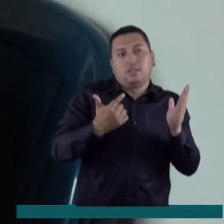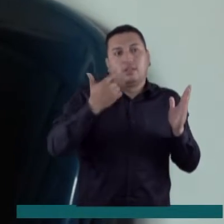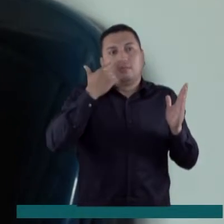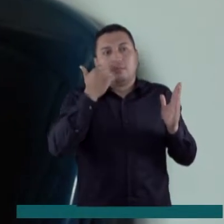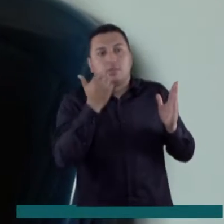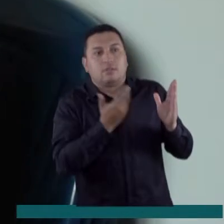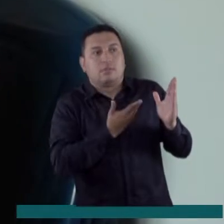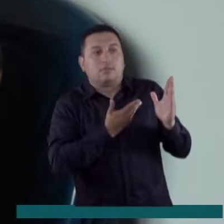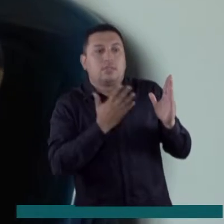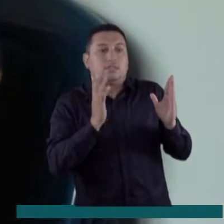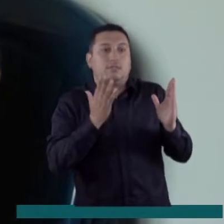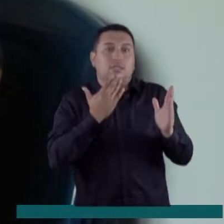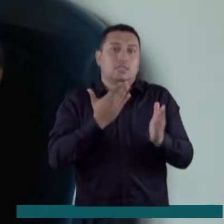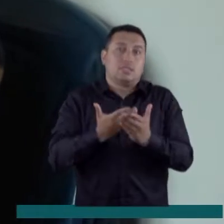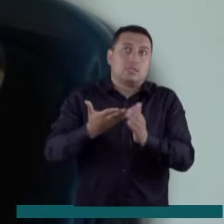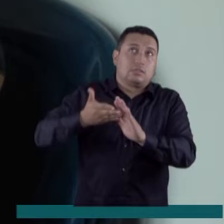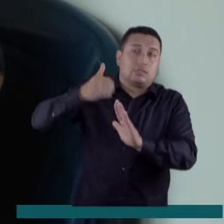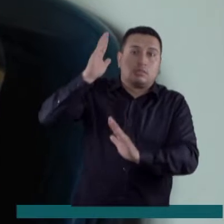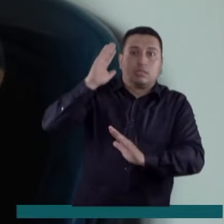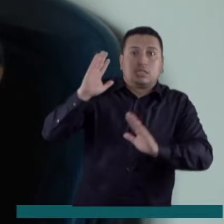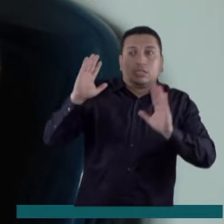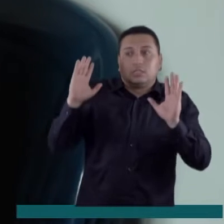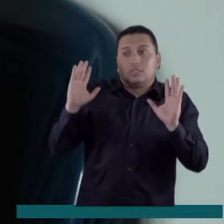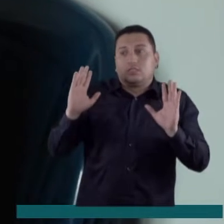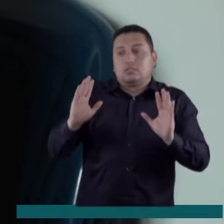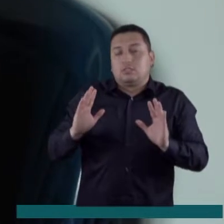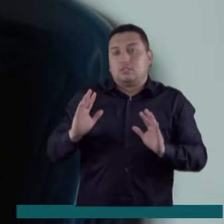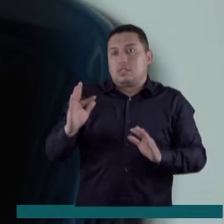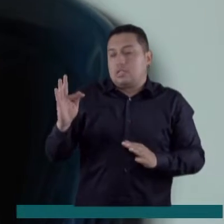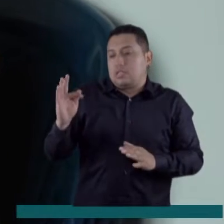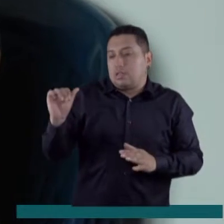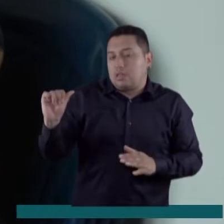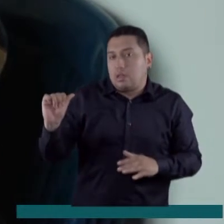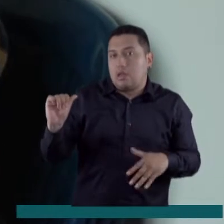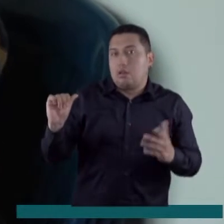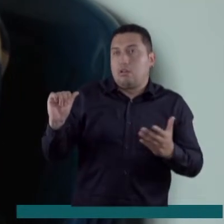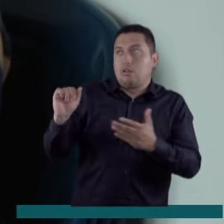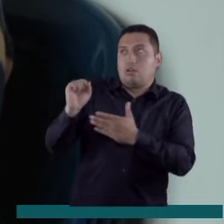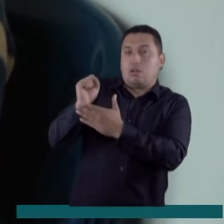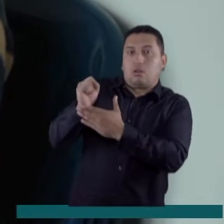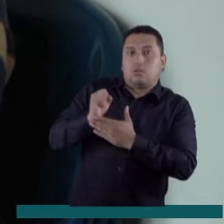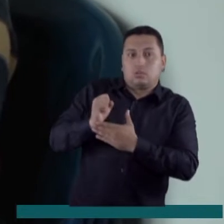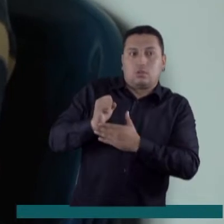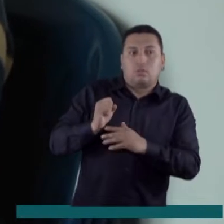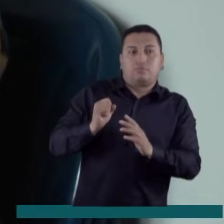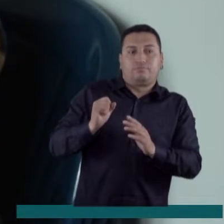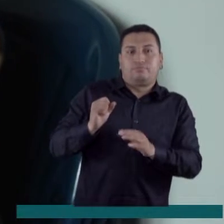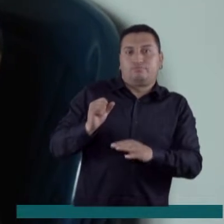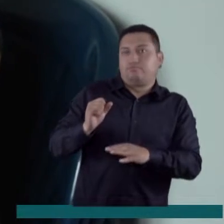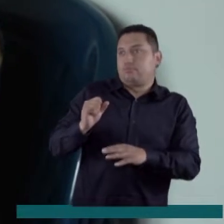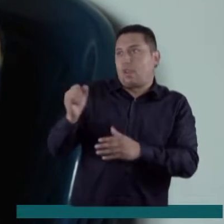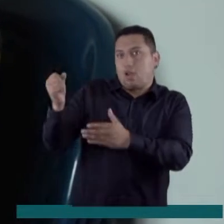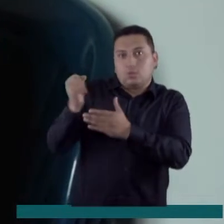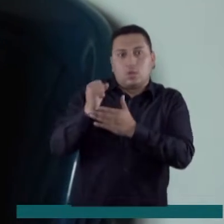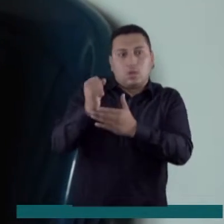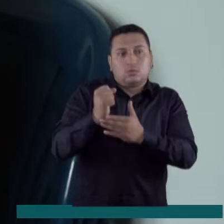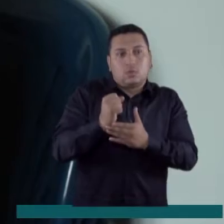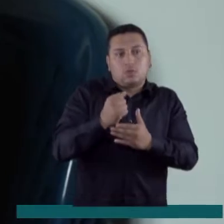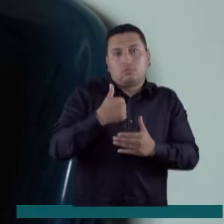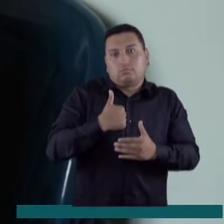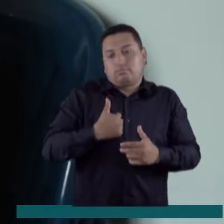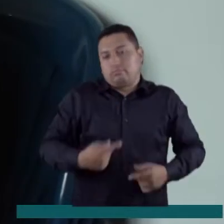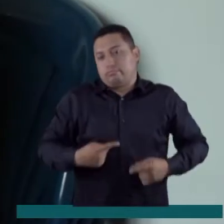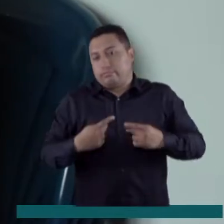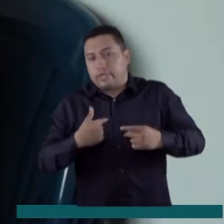mi mamá mi papá y pues gracias a Dios pues mis tías todos me lleva para